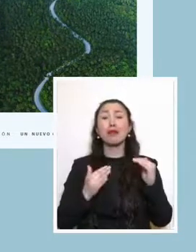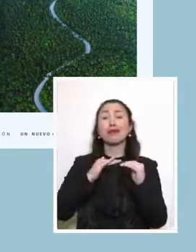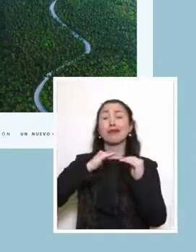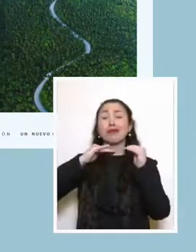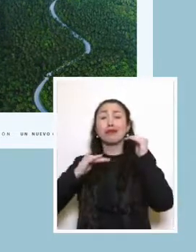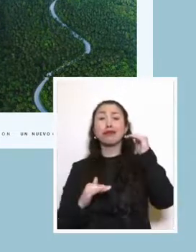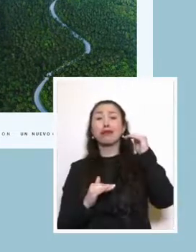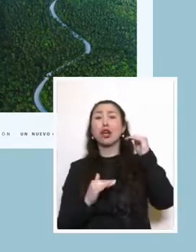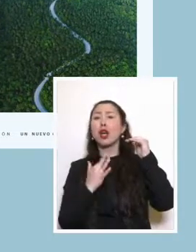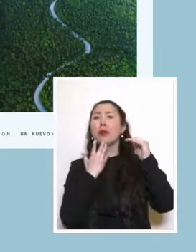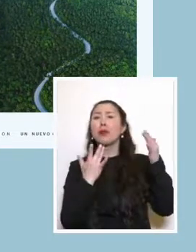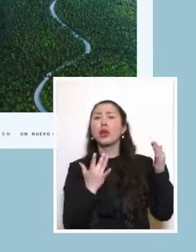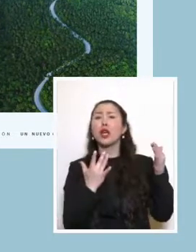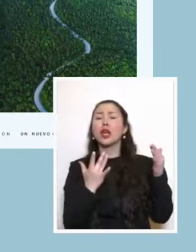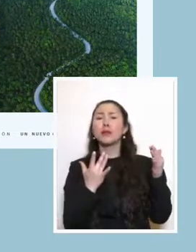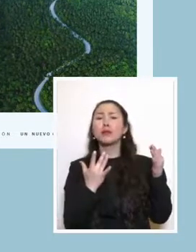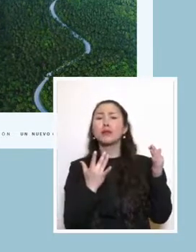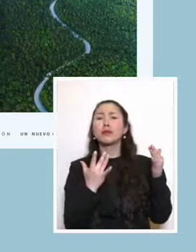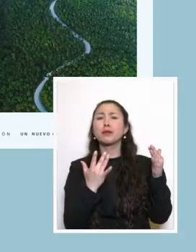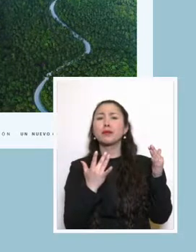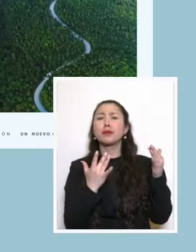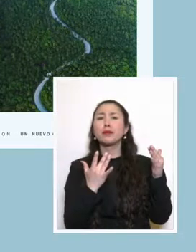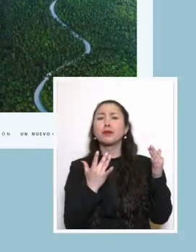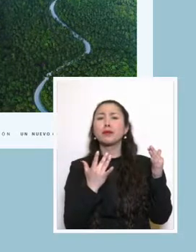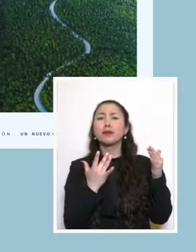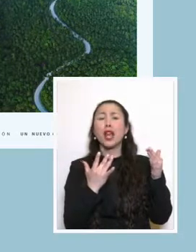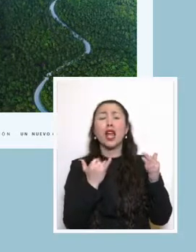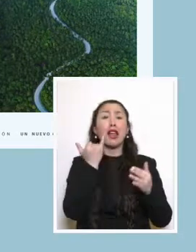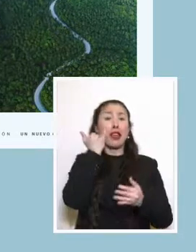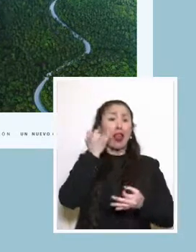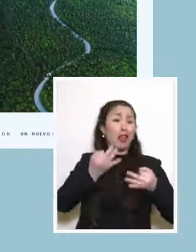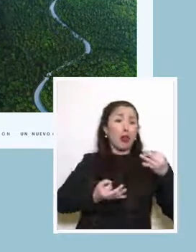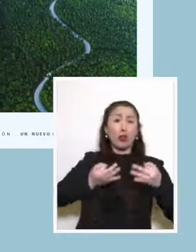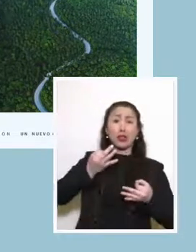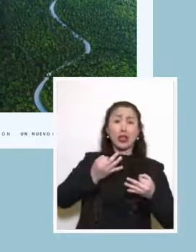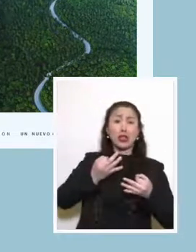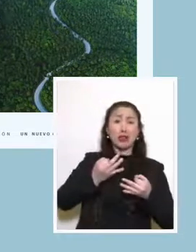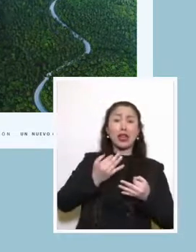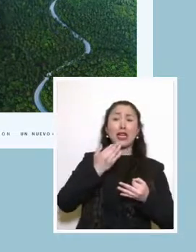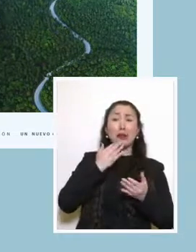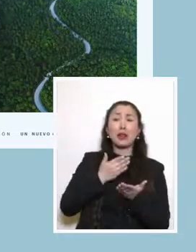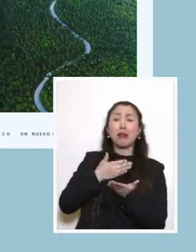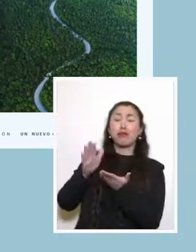de las exclusiones y de las injusticias de ayer.